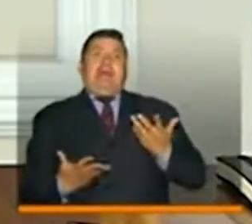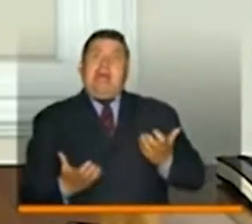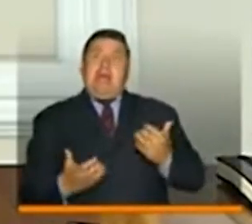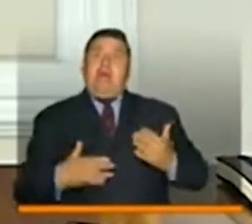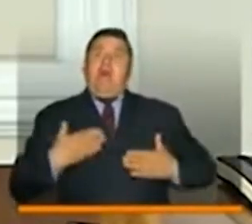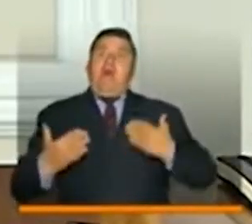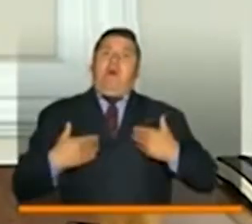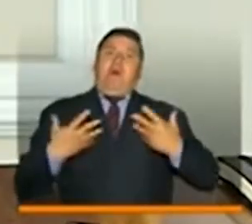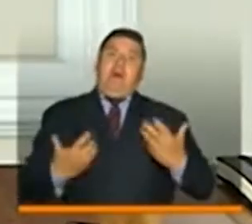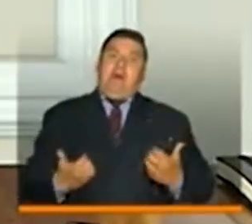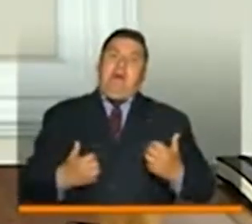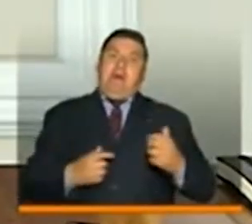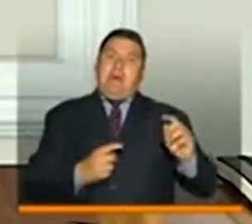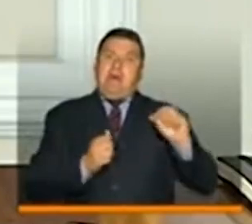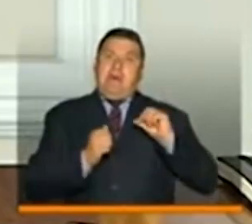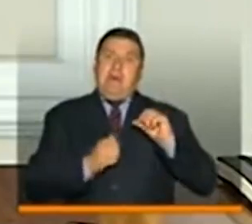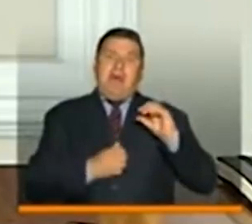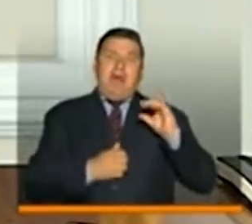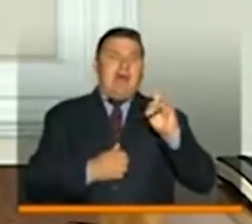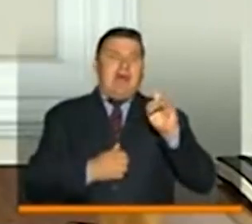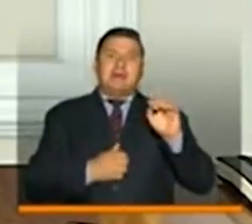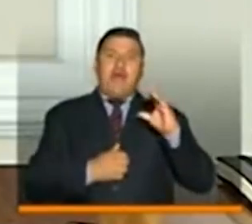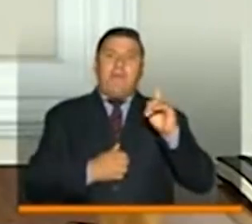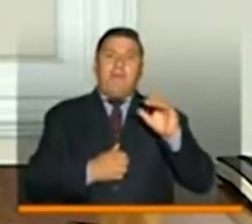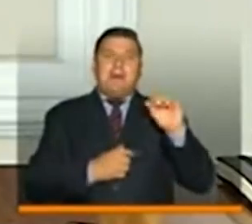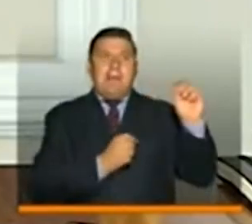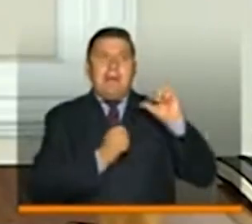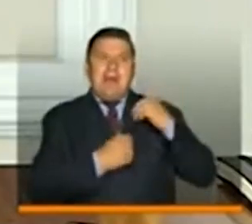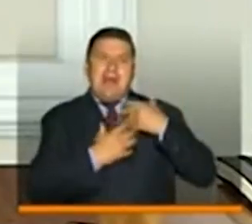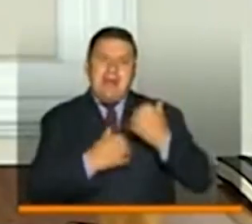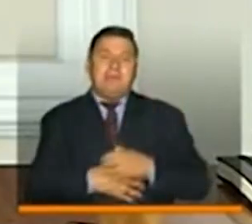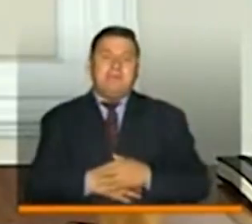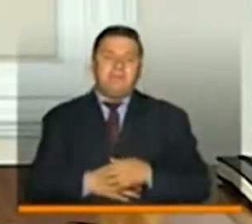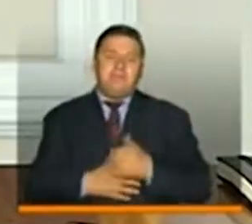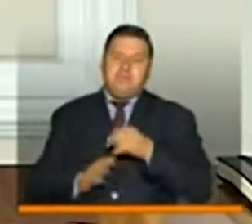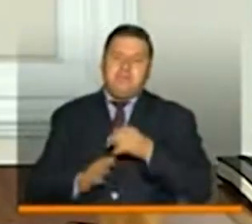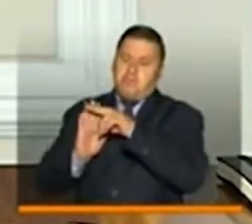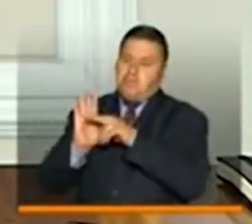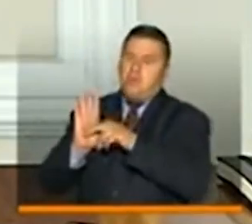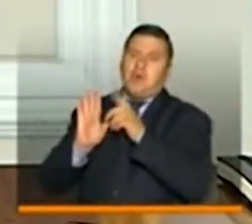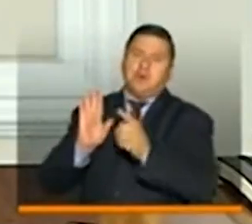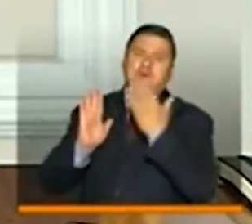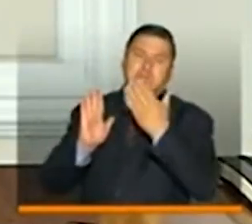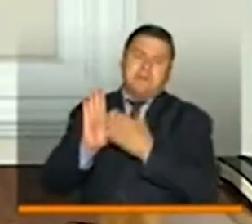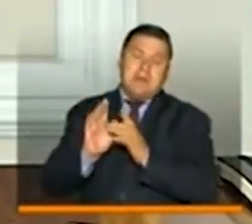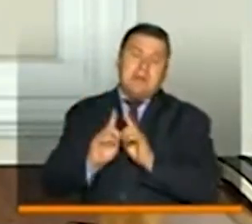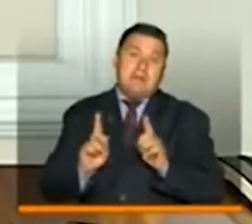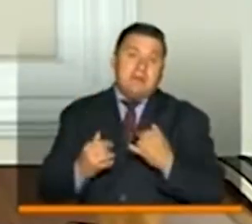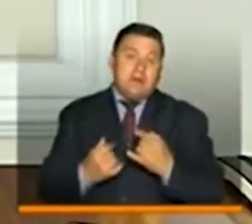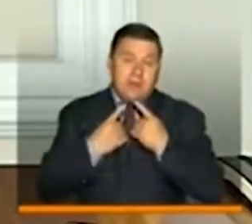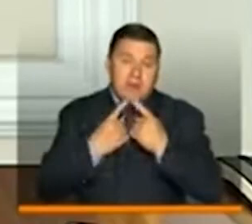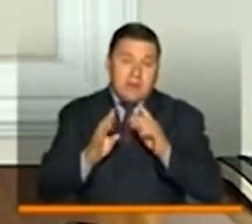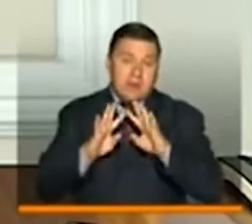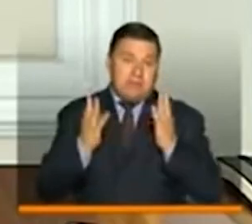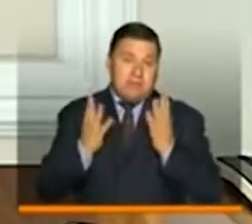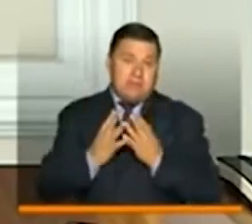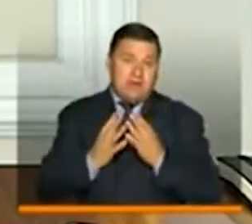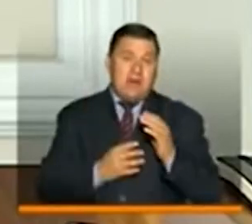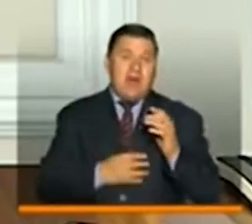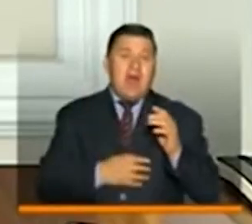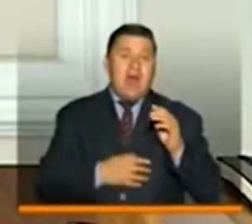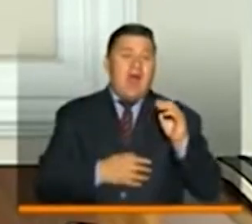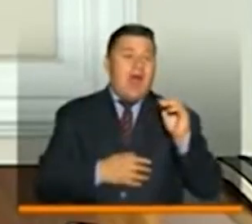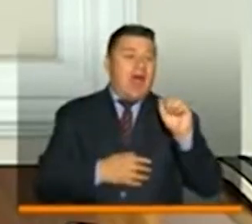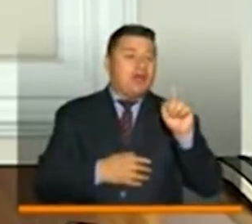cada vez me siento más cómodo con esa vaina del absolutismo el que sí manda me dijo que yo soy quien debe imponer los